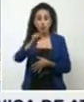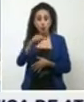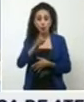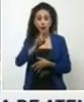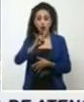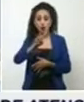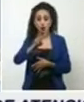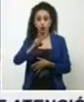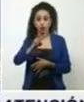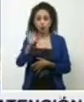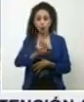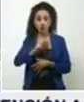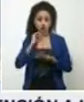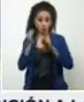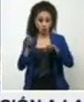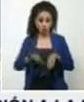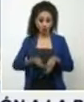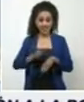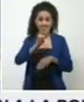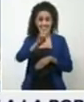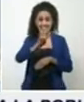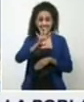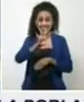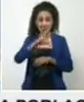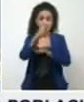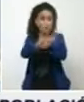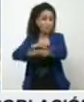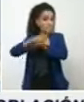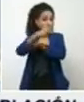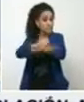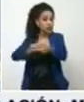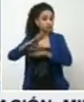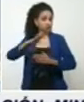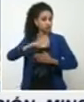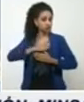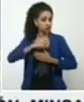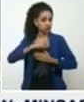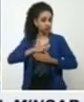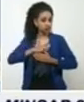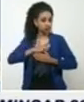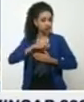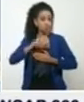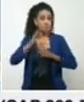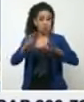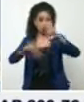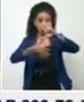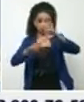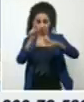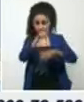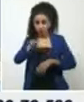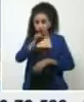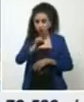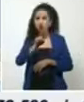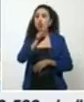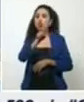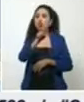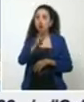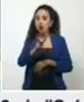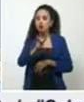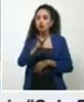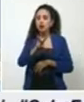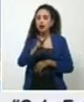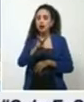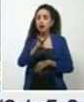5,92%, y de los 35 países que pertenecemos a esta región, pues 12 tienen tasa de letalidad por